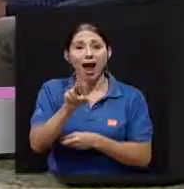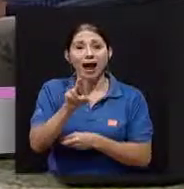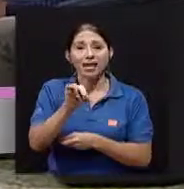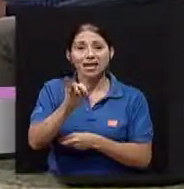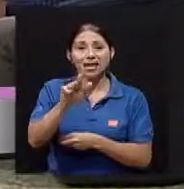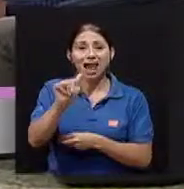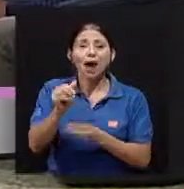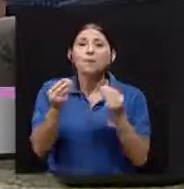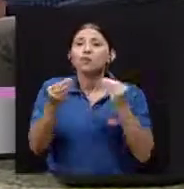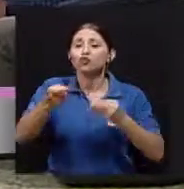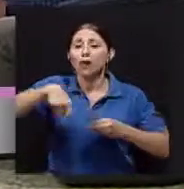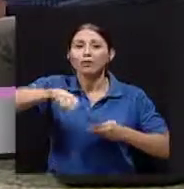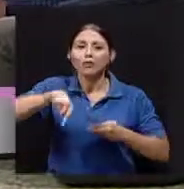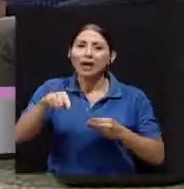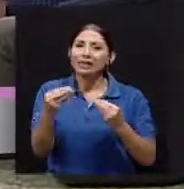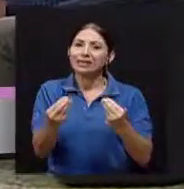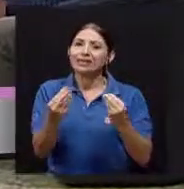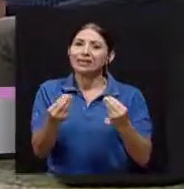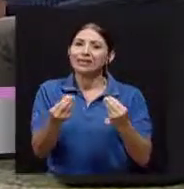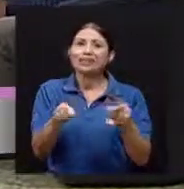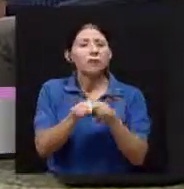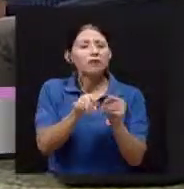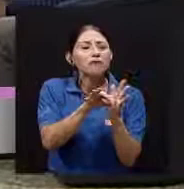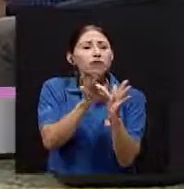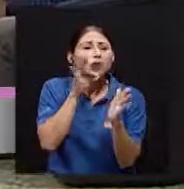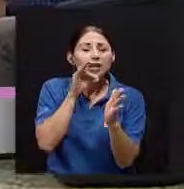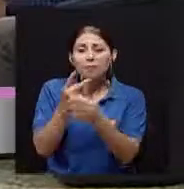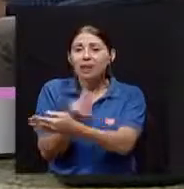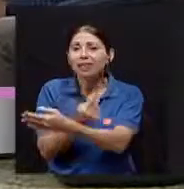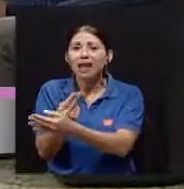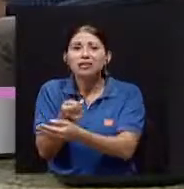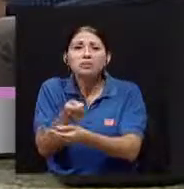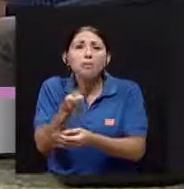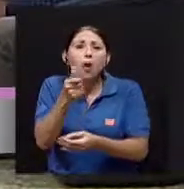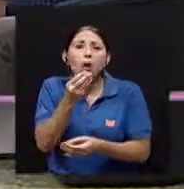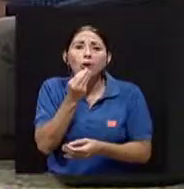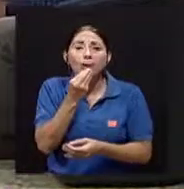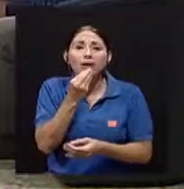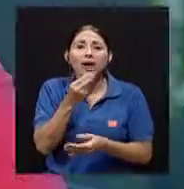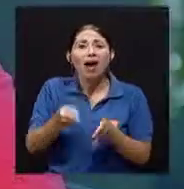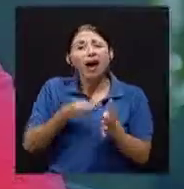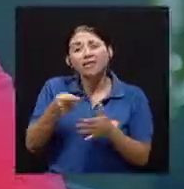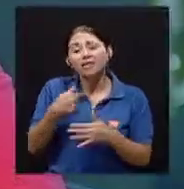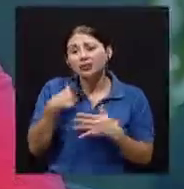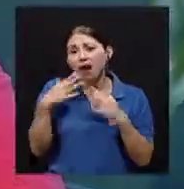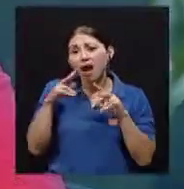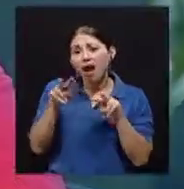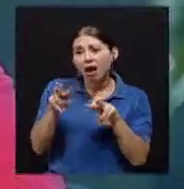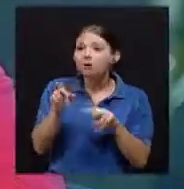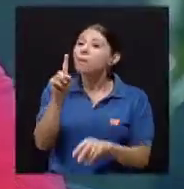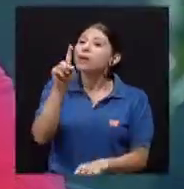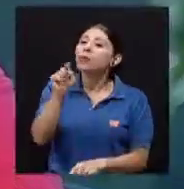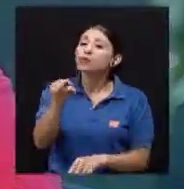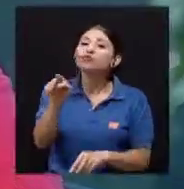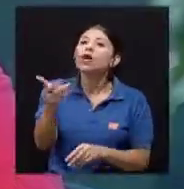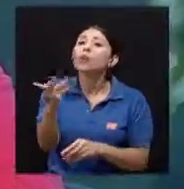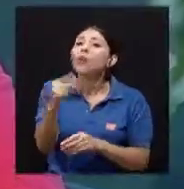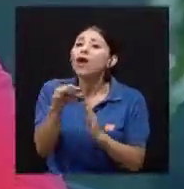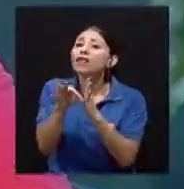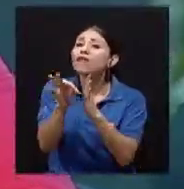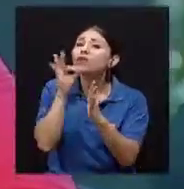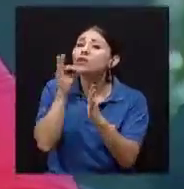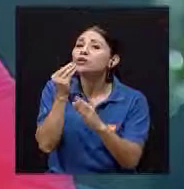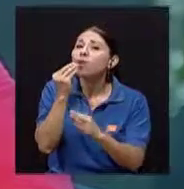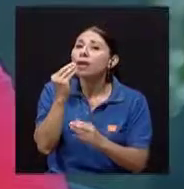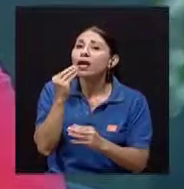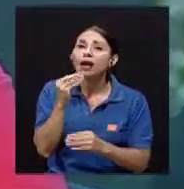observando, igual de azúcar. Y muy bajo consumo de frutas y vegetales. A veces me da pesar porque entrevisto a personas, ¿cuántas frutas se come usted al día? Ah,